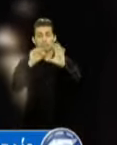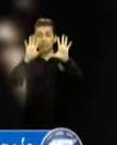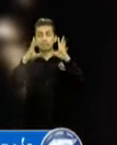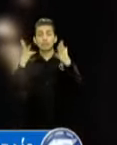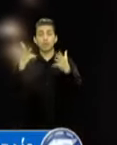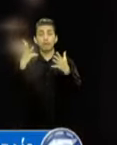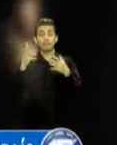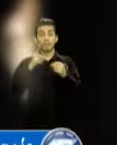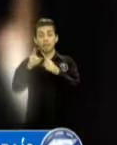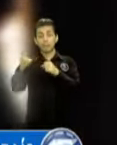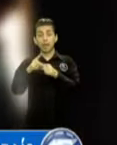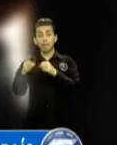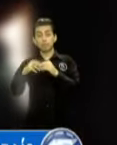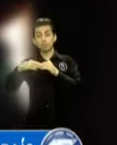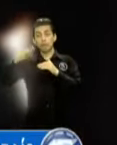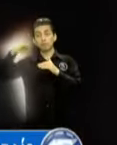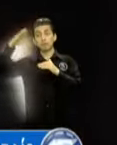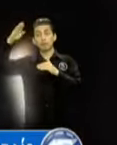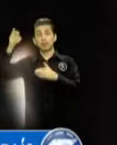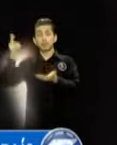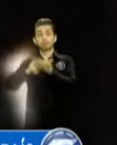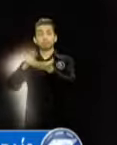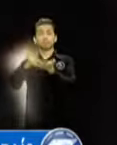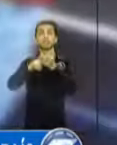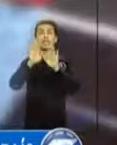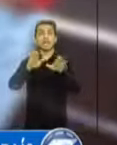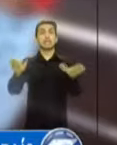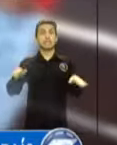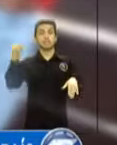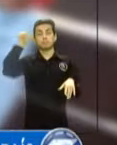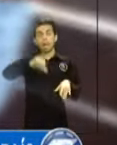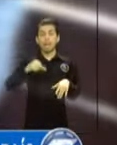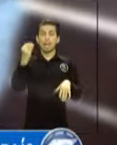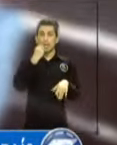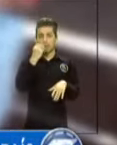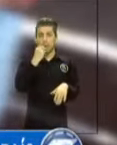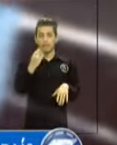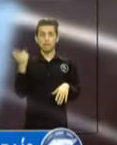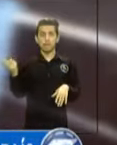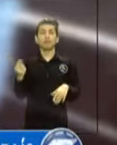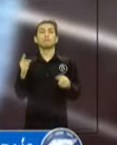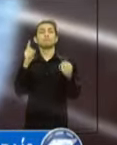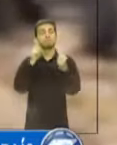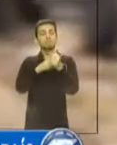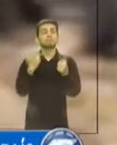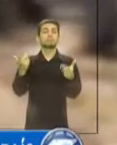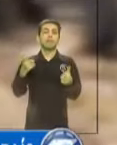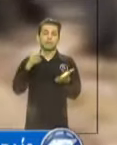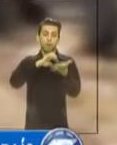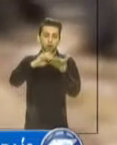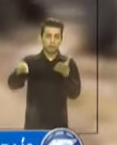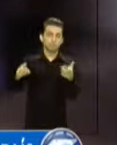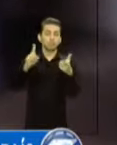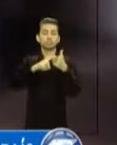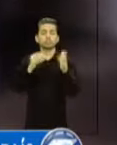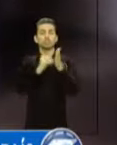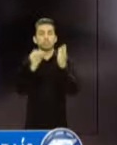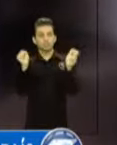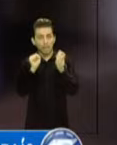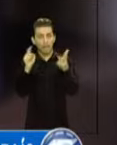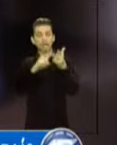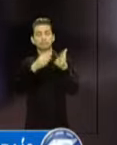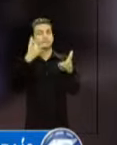casos en comparación con el mismo periodo del año pasado. Dentro de estos se encuentra El Progreso, Quetzaltenango, San Marcos,